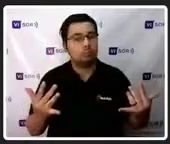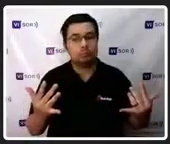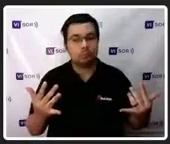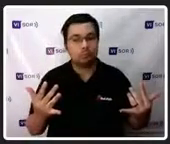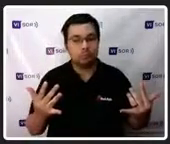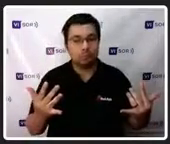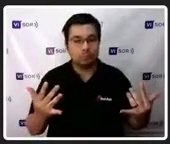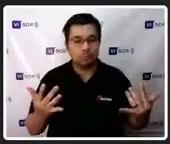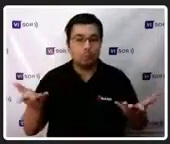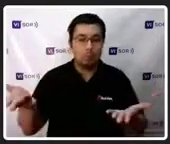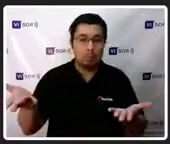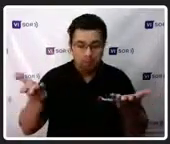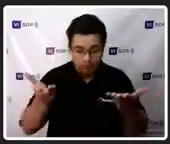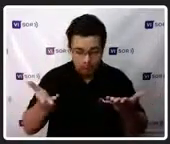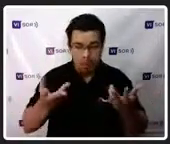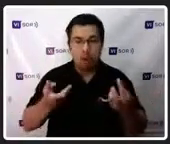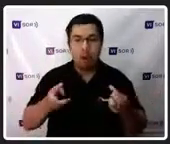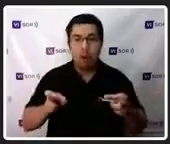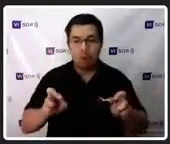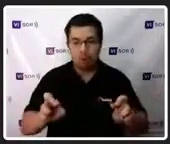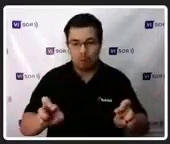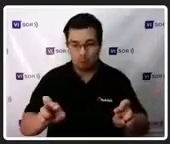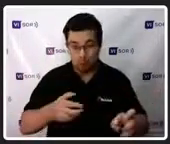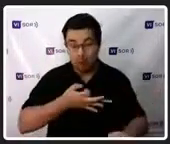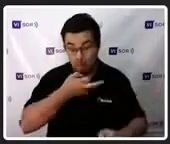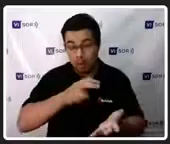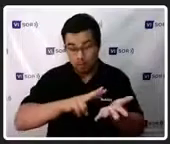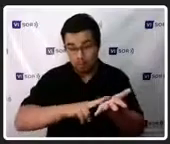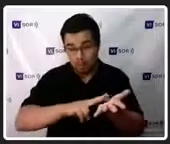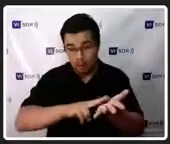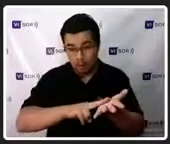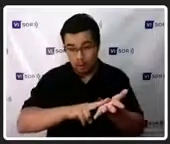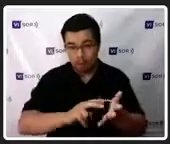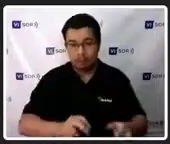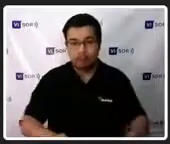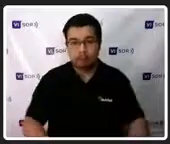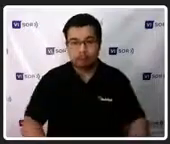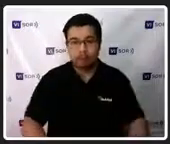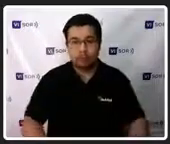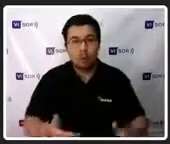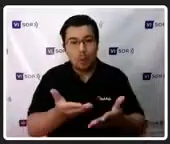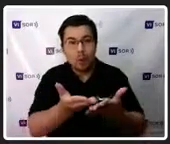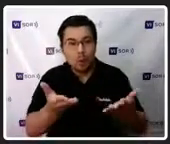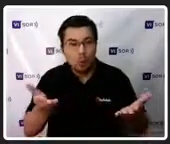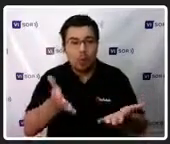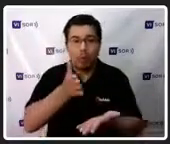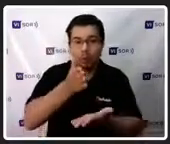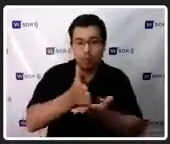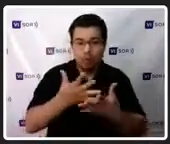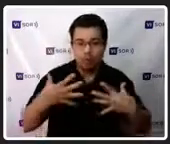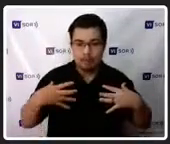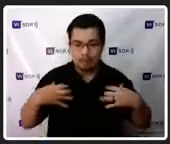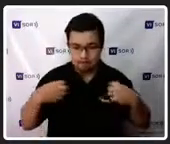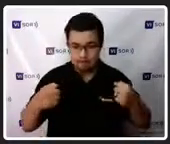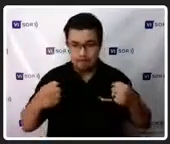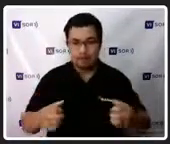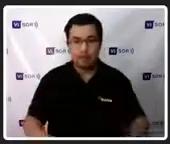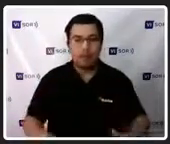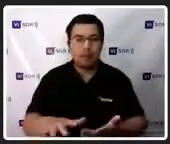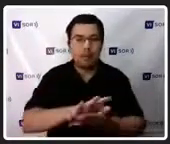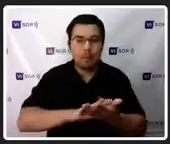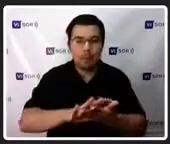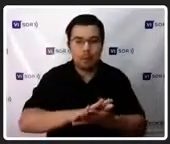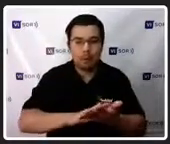donde quiero hacer un poco de énfasis, que tienes que jugártela. Porque, por ejemplo, me llamaron para hacer un pololito, una pega